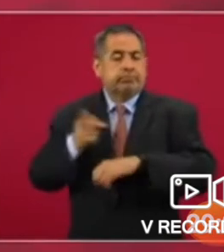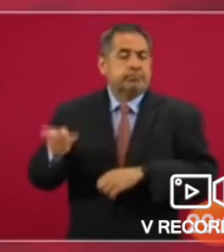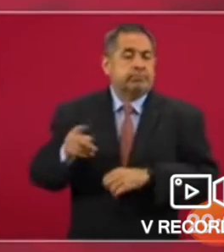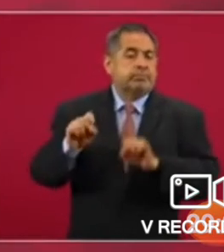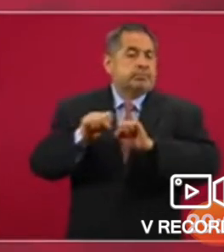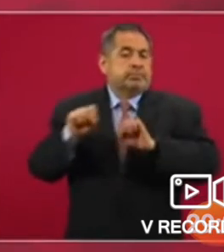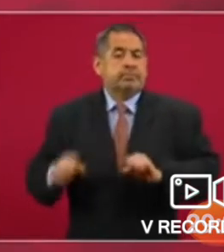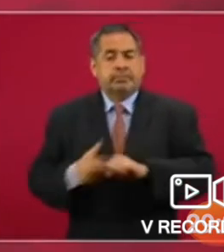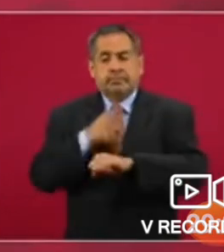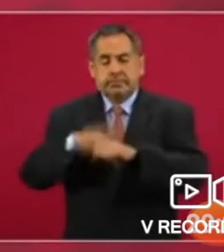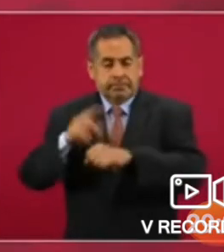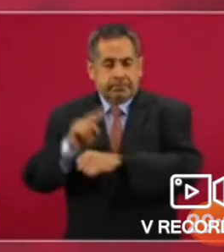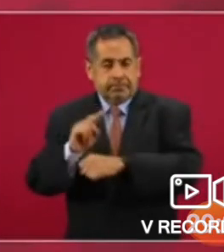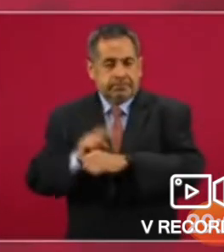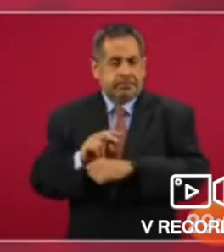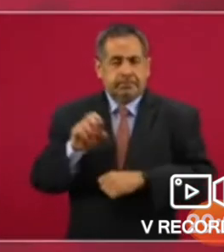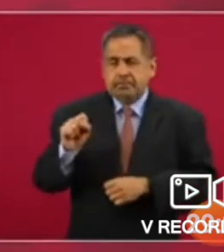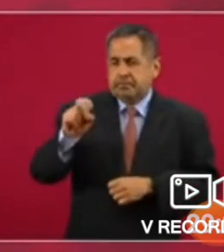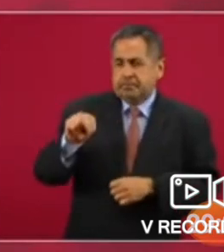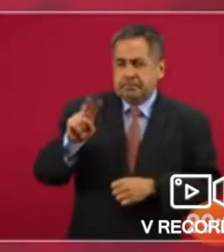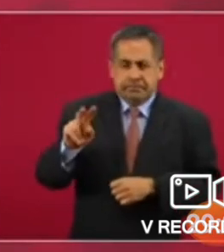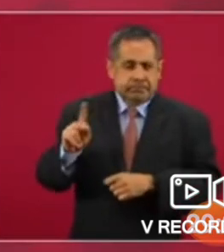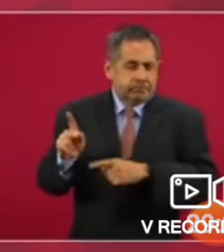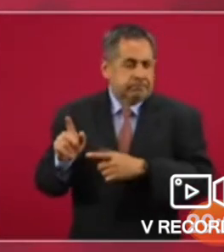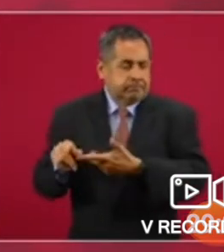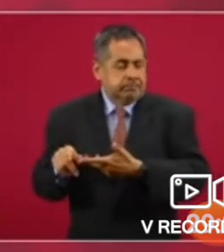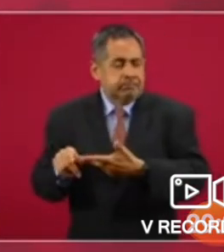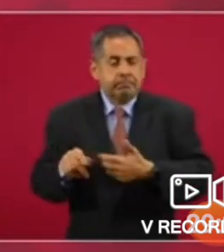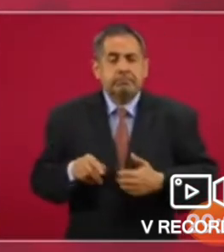Sistema Nacional de Vigilancia Epidemiológica del país.